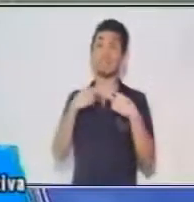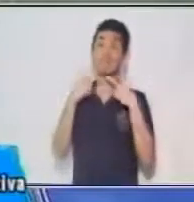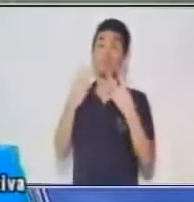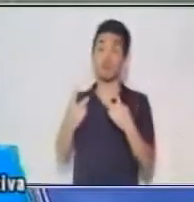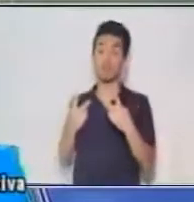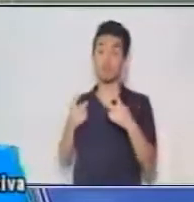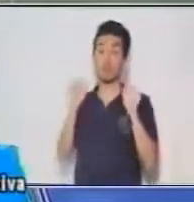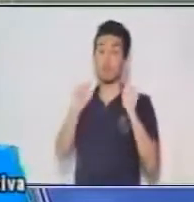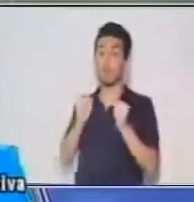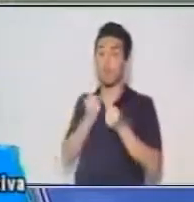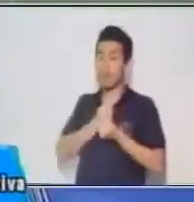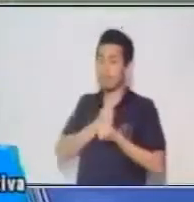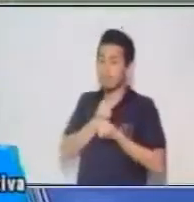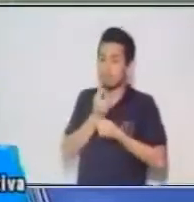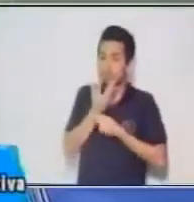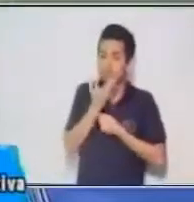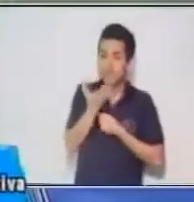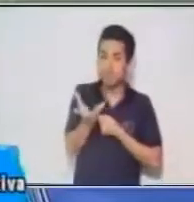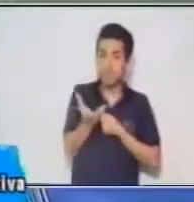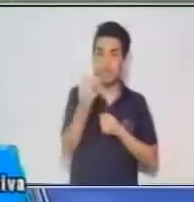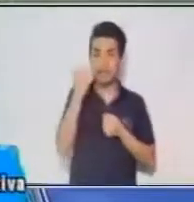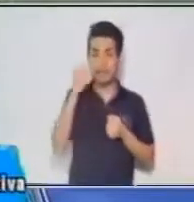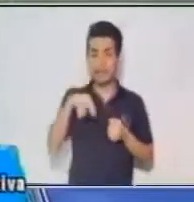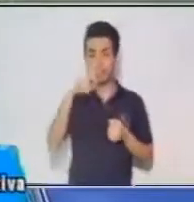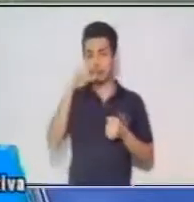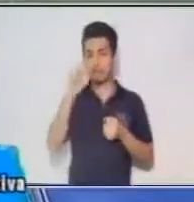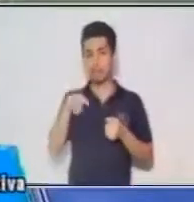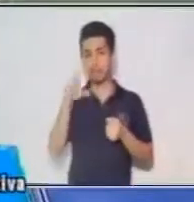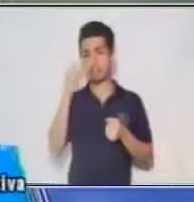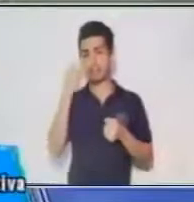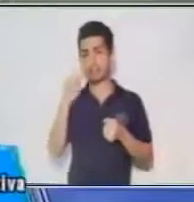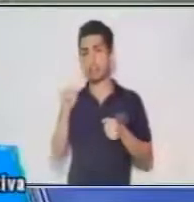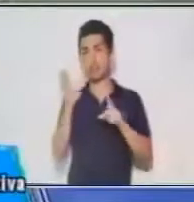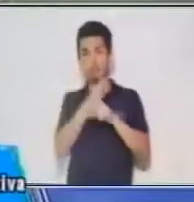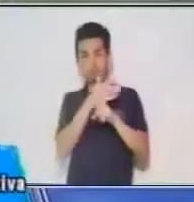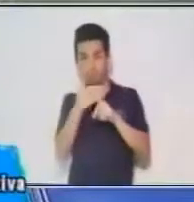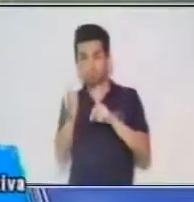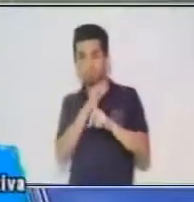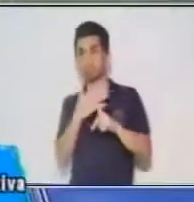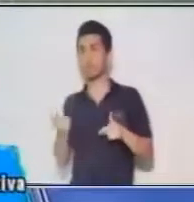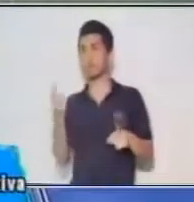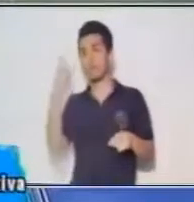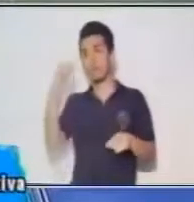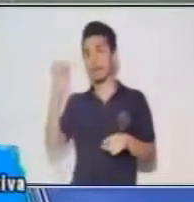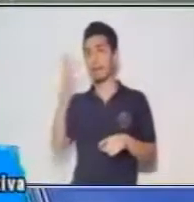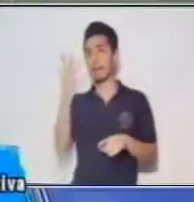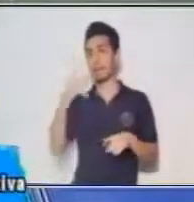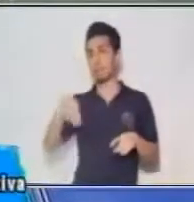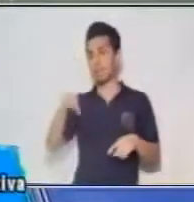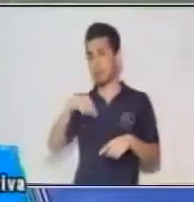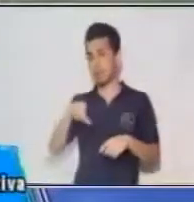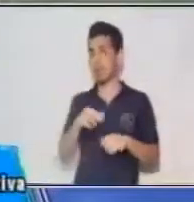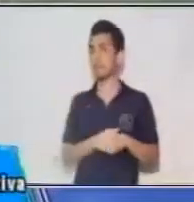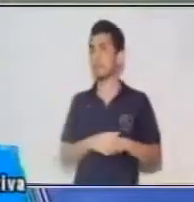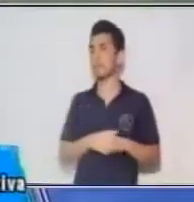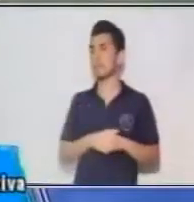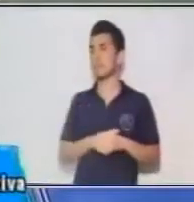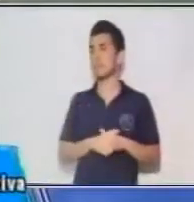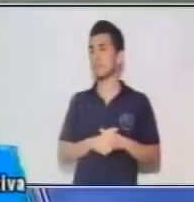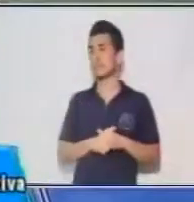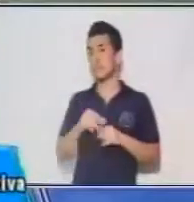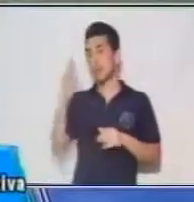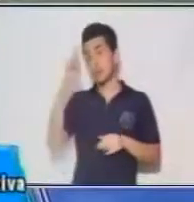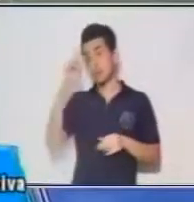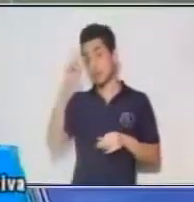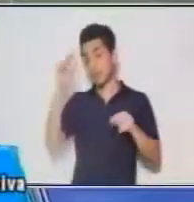persuasiva y expositiva para el área de comunicación y lenguaje de quinto primaria. Recuerda que con este